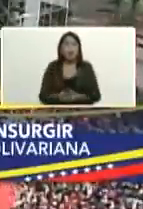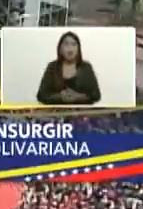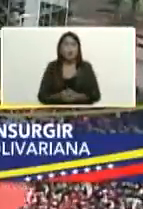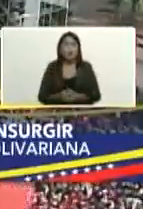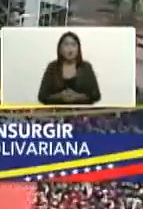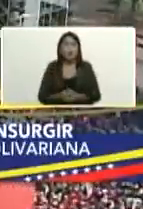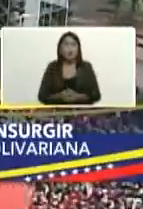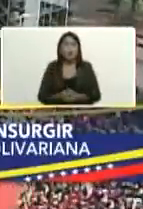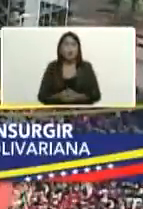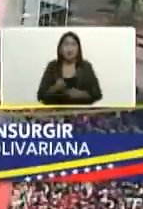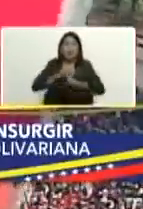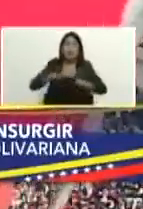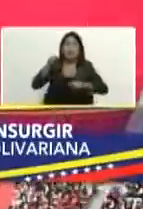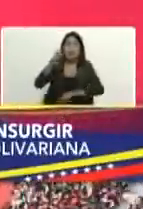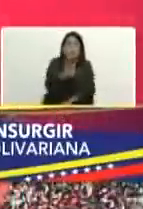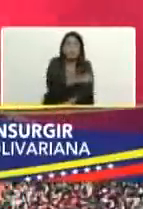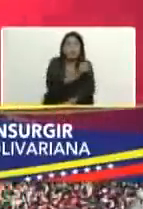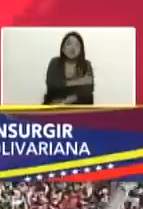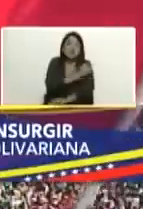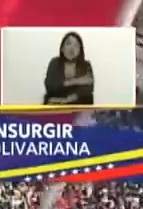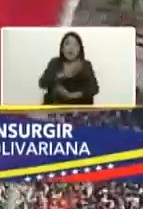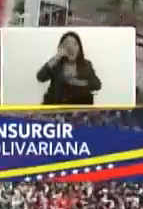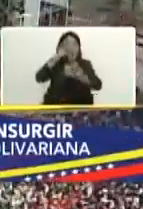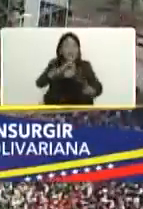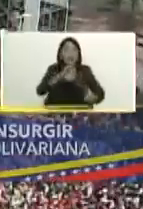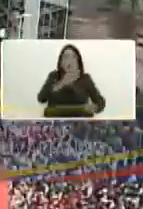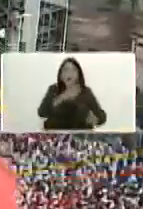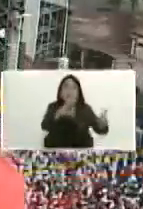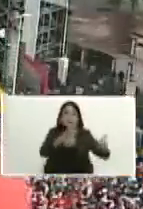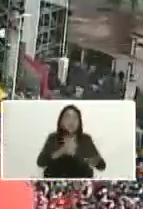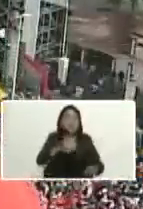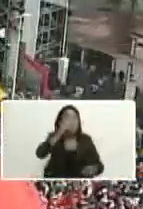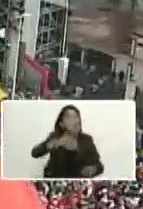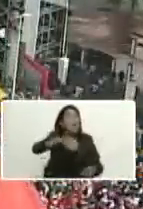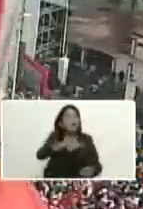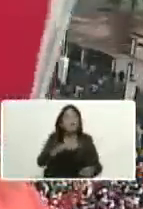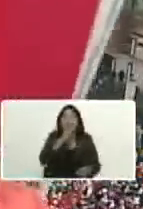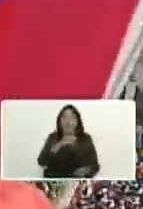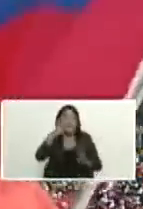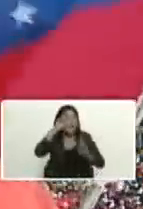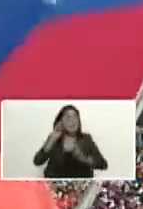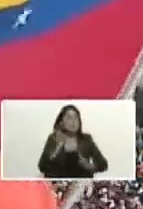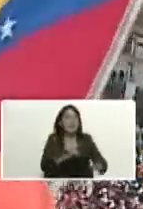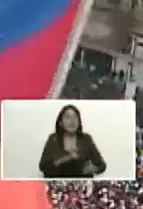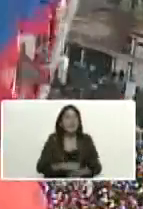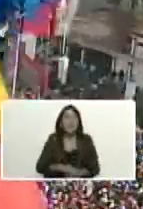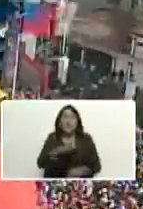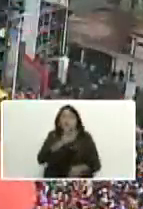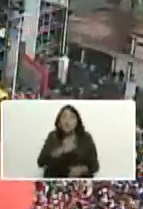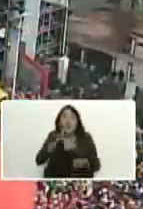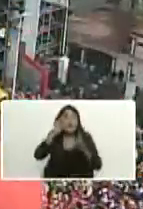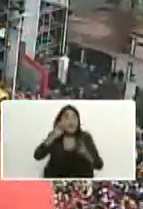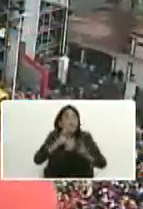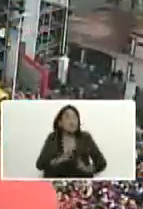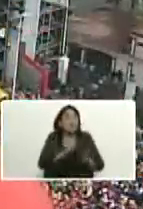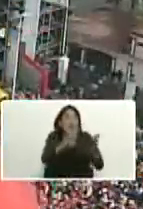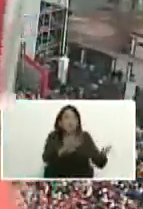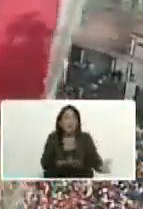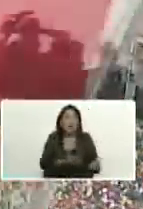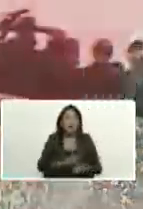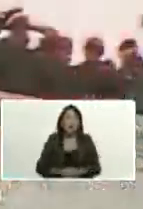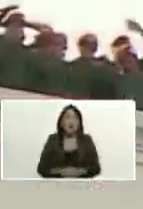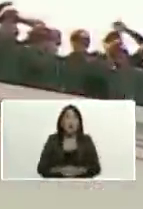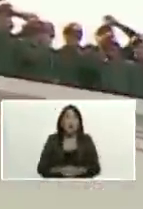Ellos no respetan la voluntad popular. Ellos no respetan la soberanía popular. Jamás